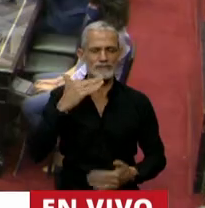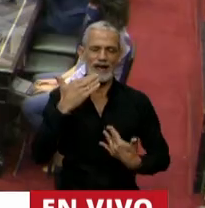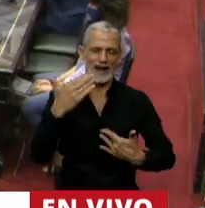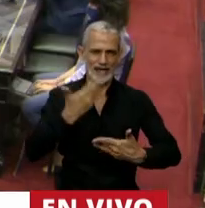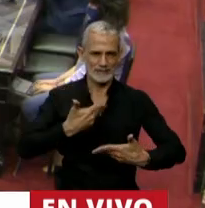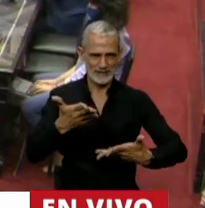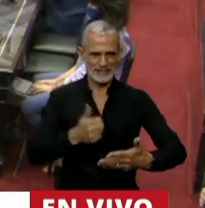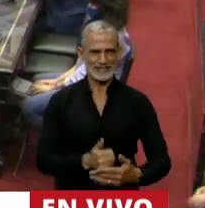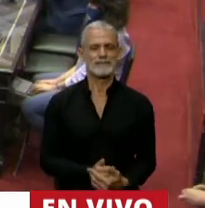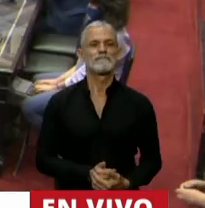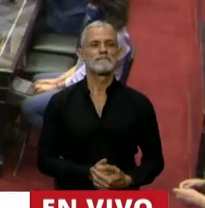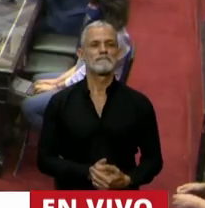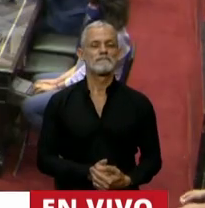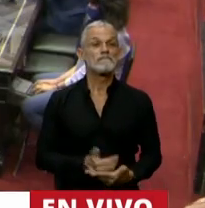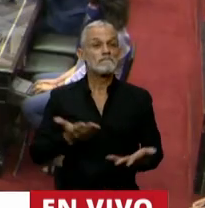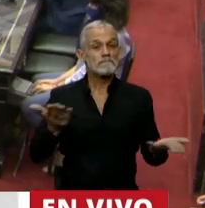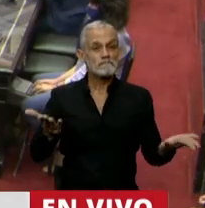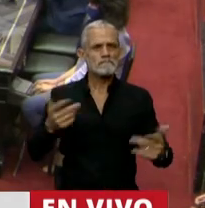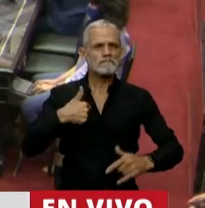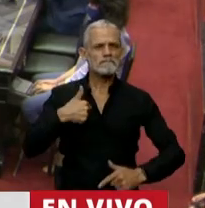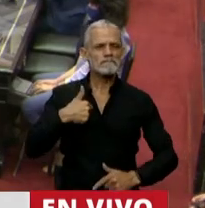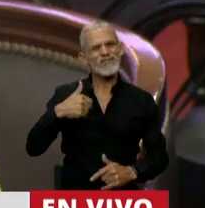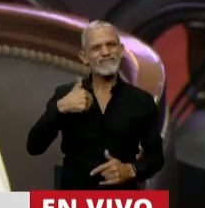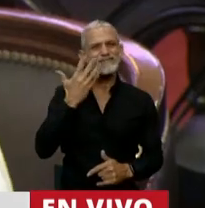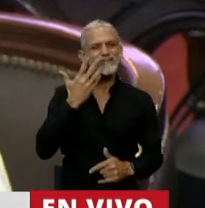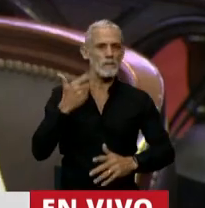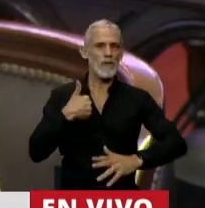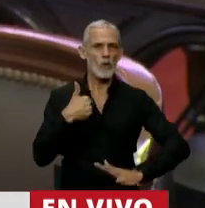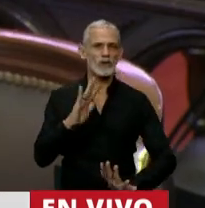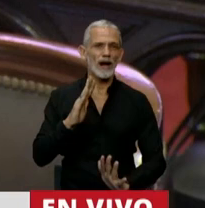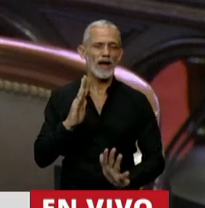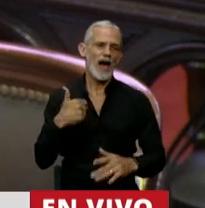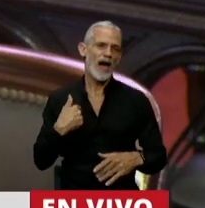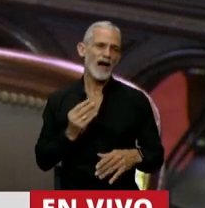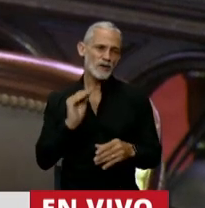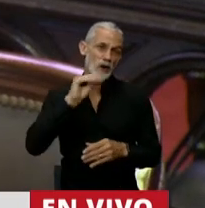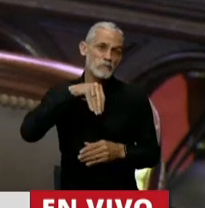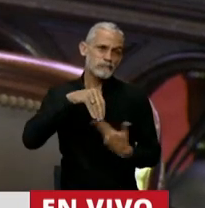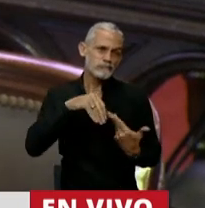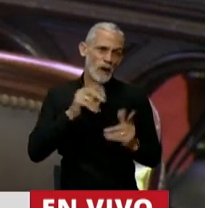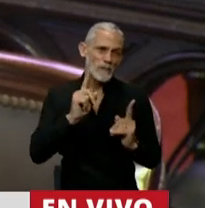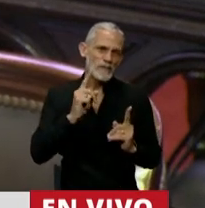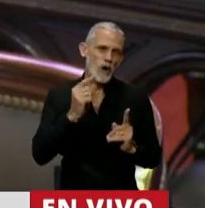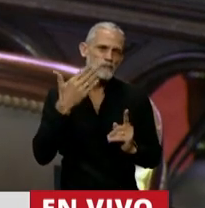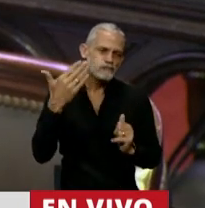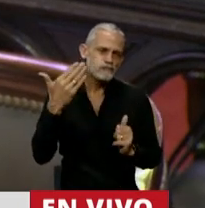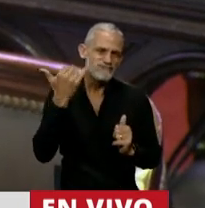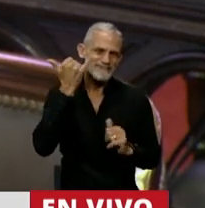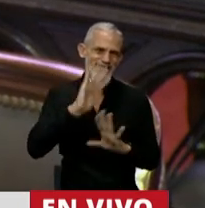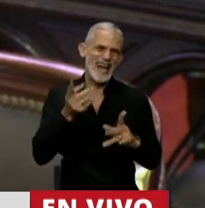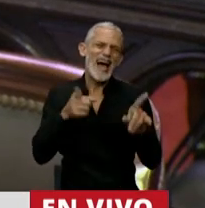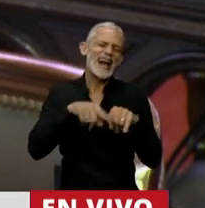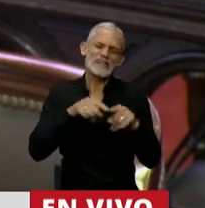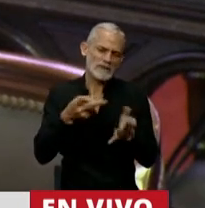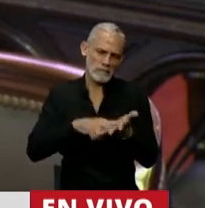Gracias, señora presidente. Bueno, a mí me gustaría, bueno, sumarme a muchos argumentos que he escuchado y que no quiero